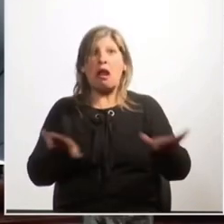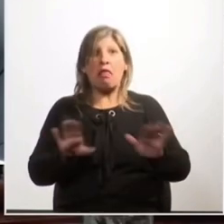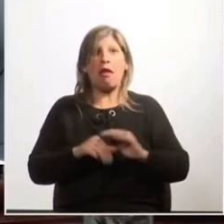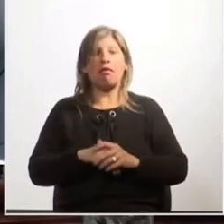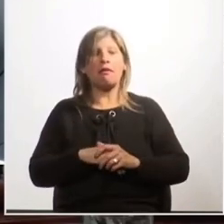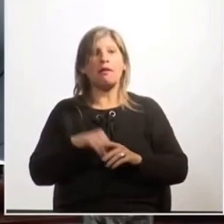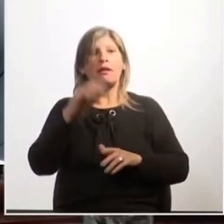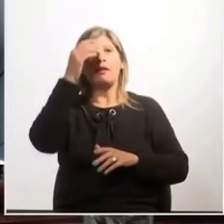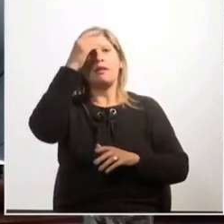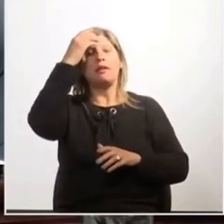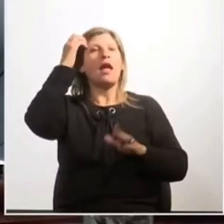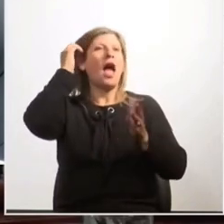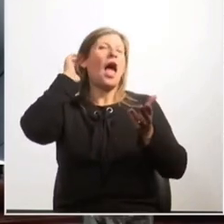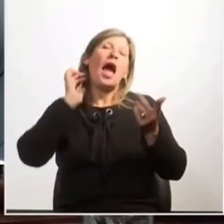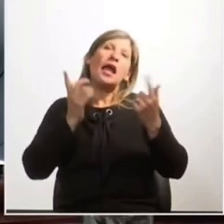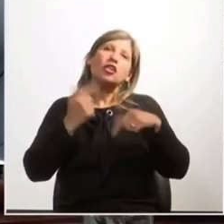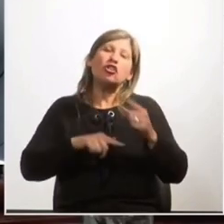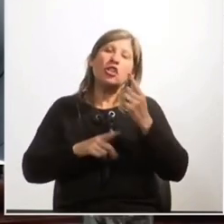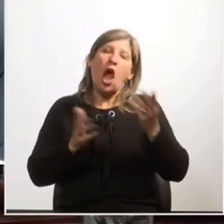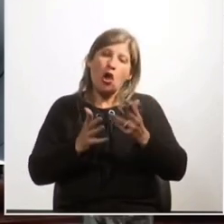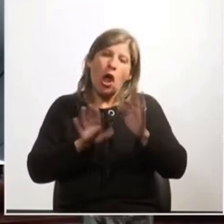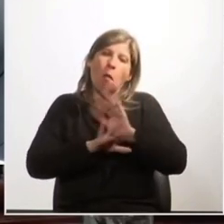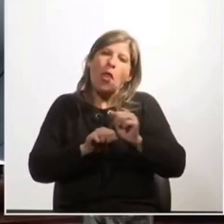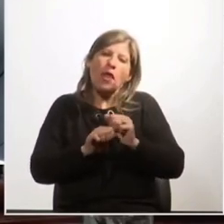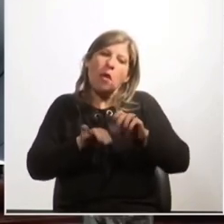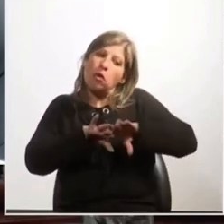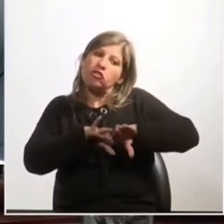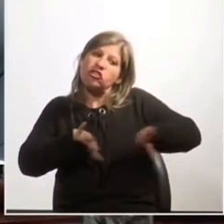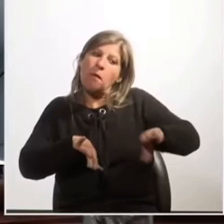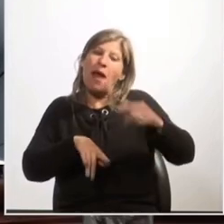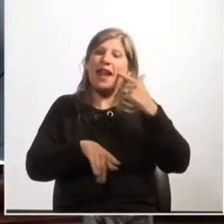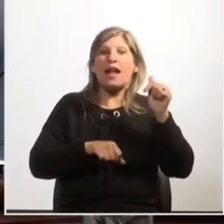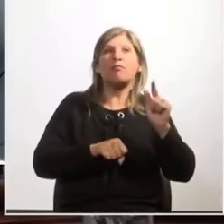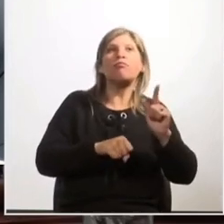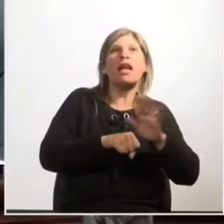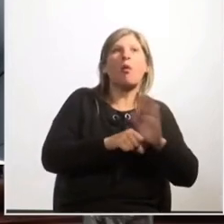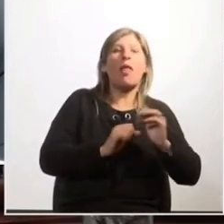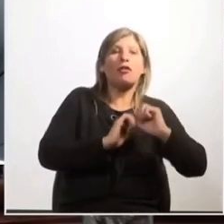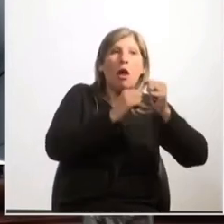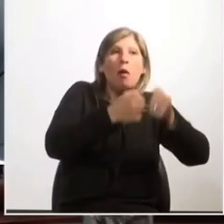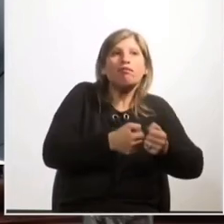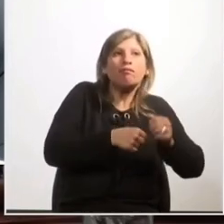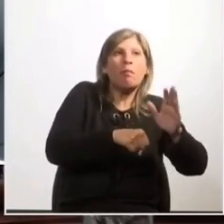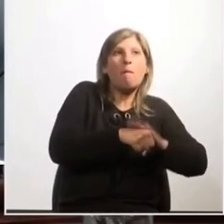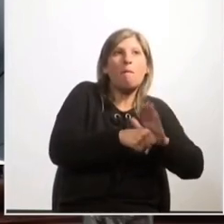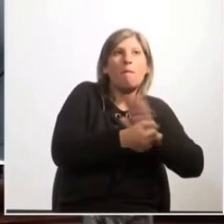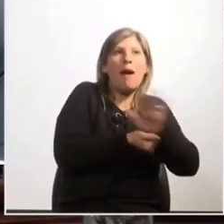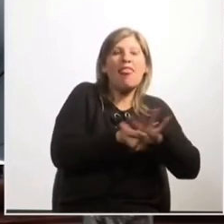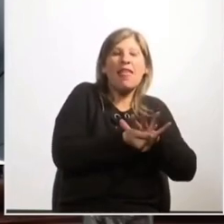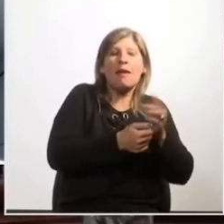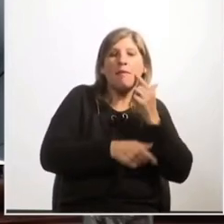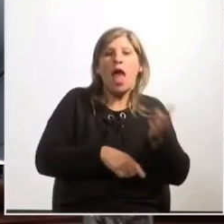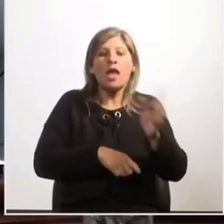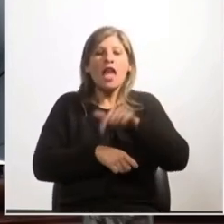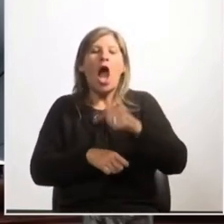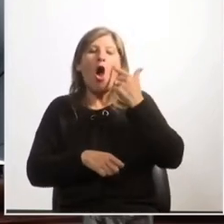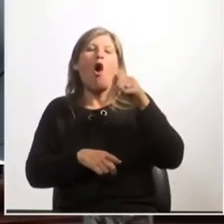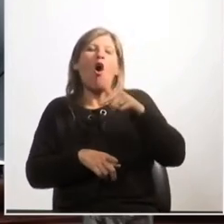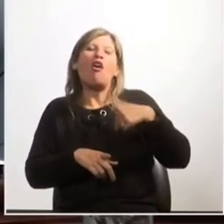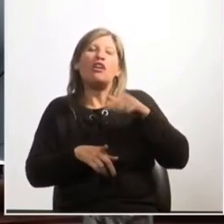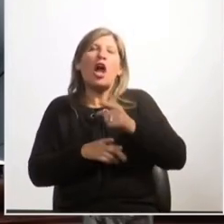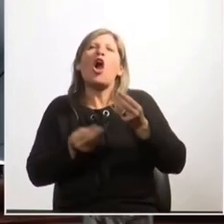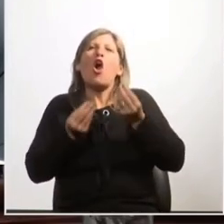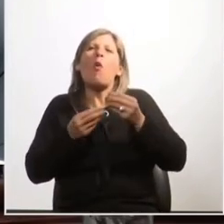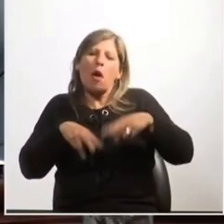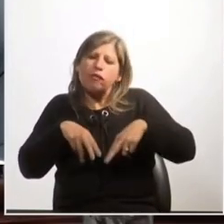Es decir, ahora podemos separar el efecto pandemia y analizar cómo evolucionan los delitos en un